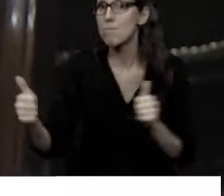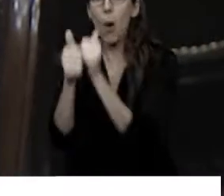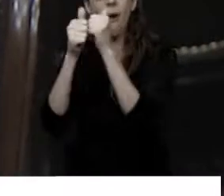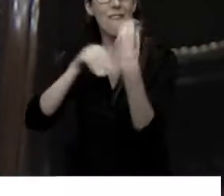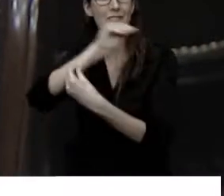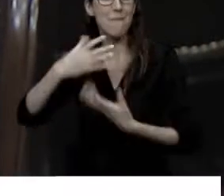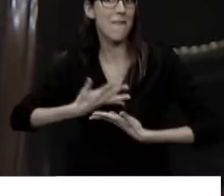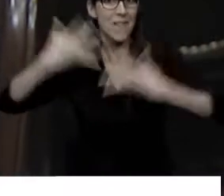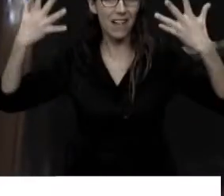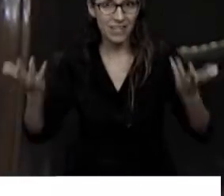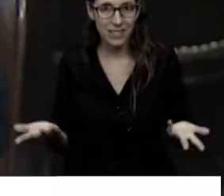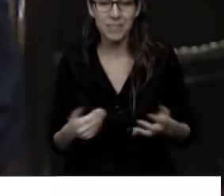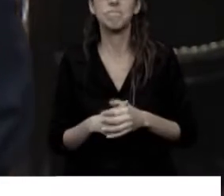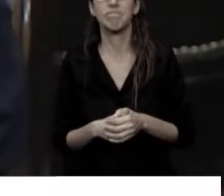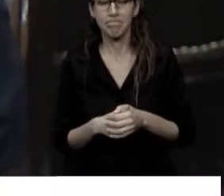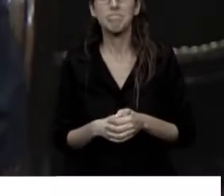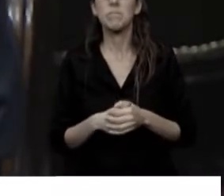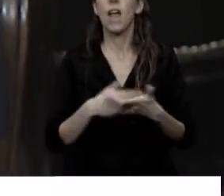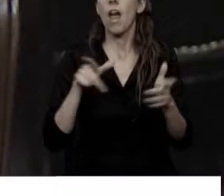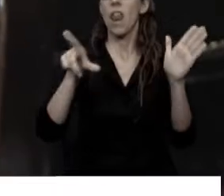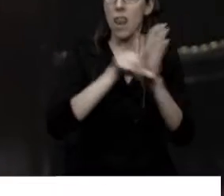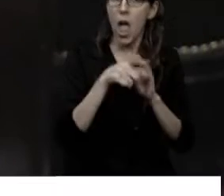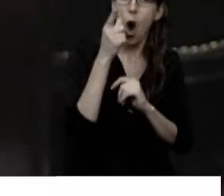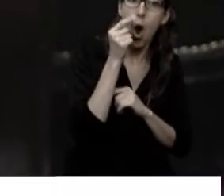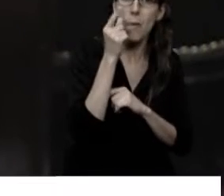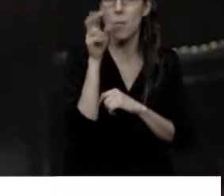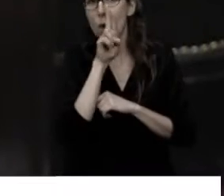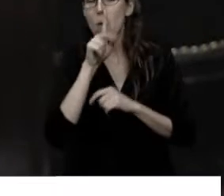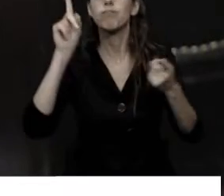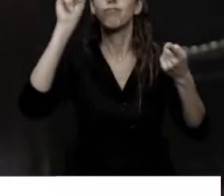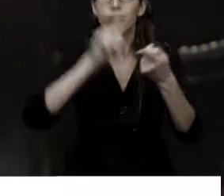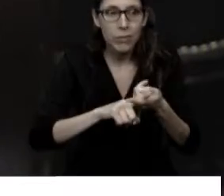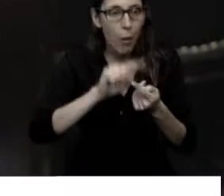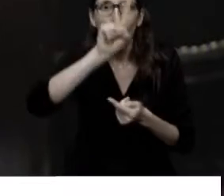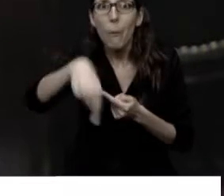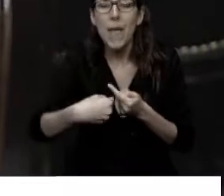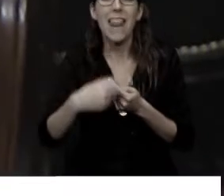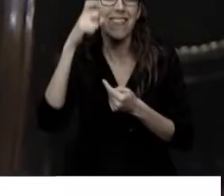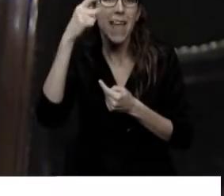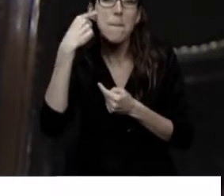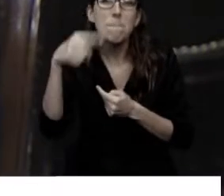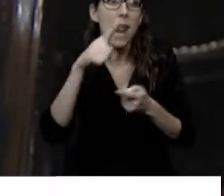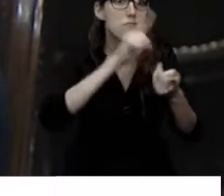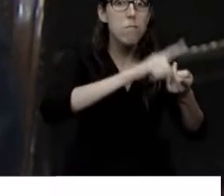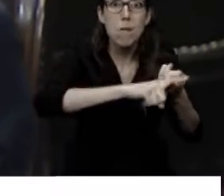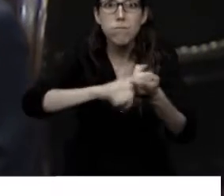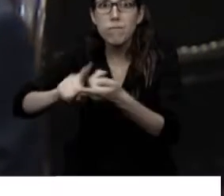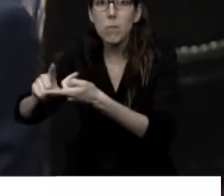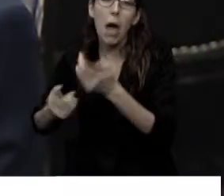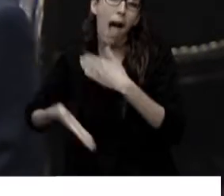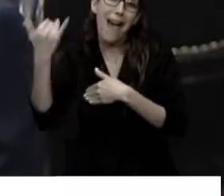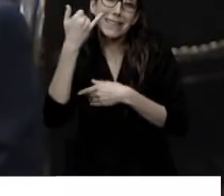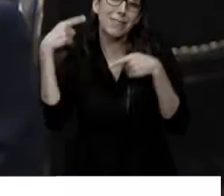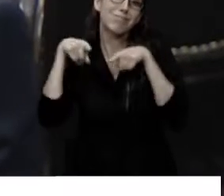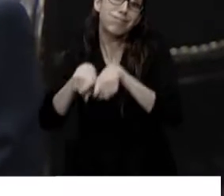matrimonio igualitario posibilitó que casi más de 10.000 nuevos matrimonios del colectivo LGTBI que existían desde